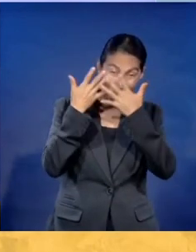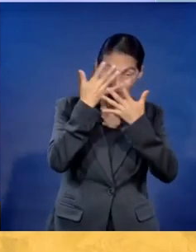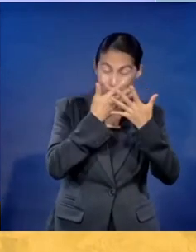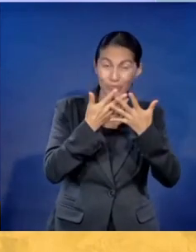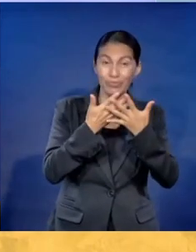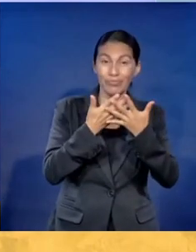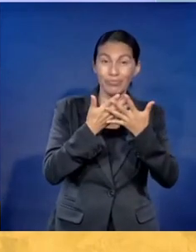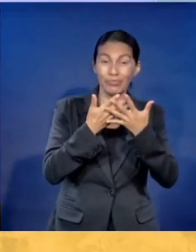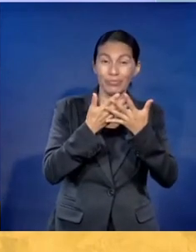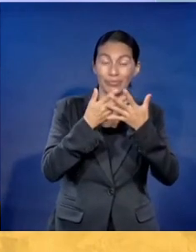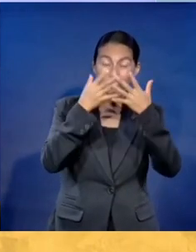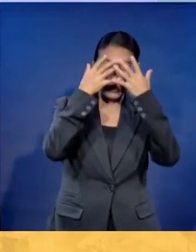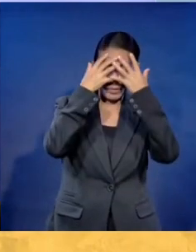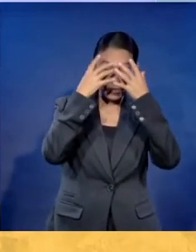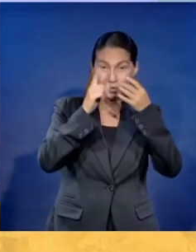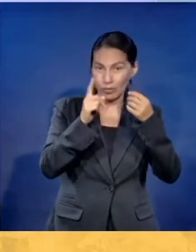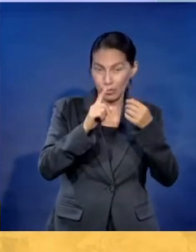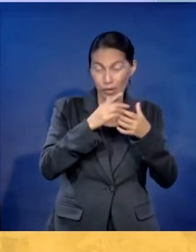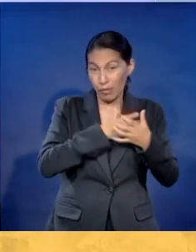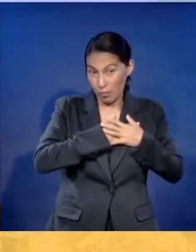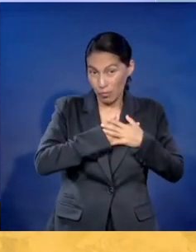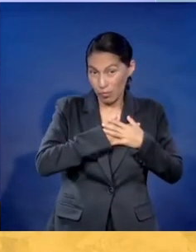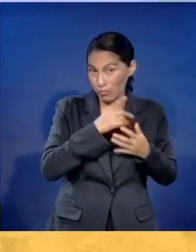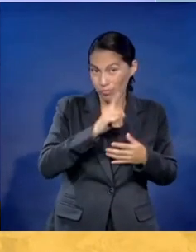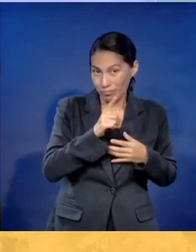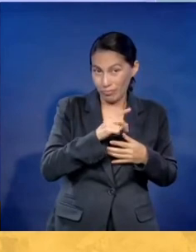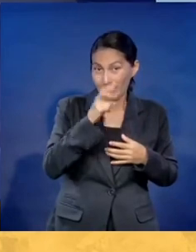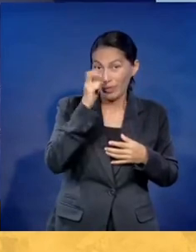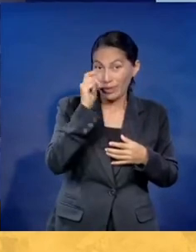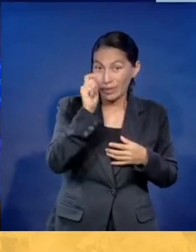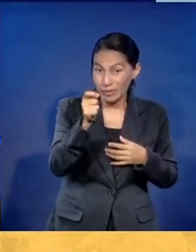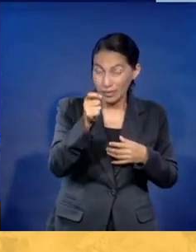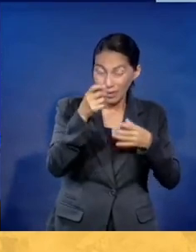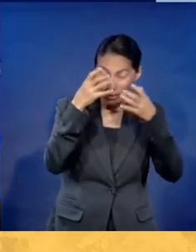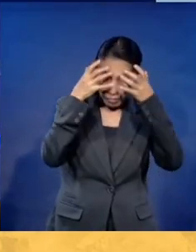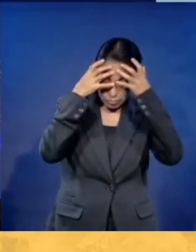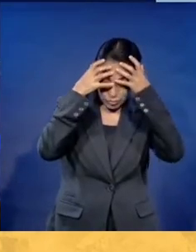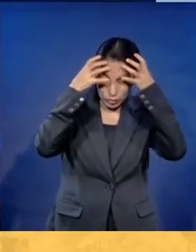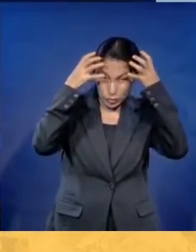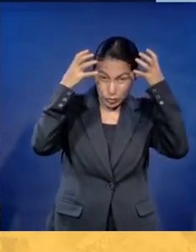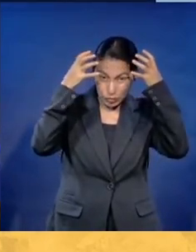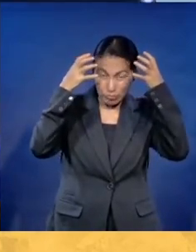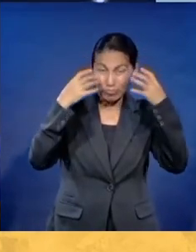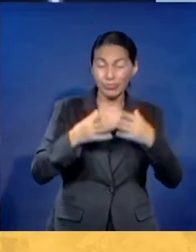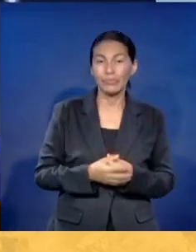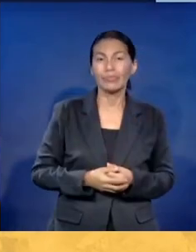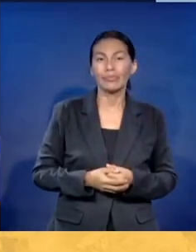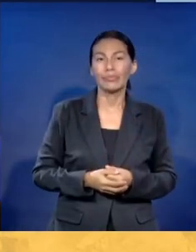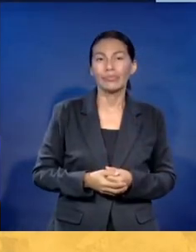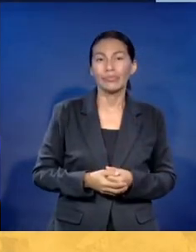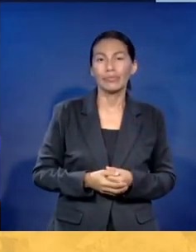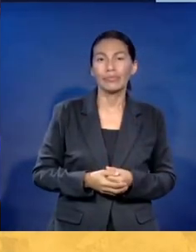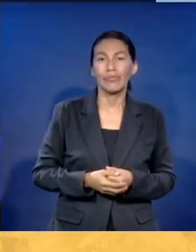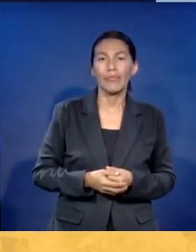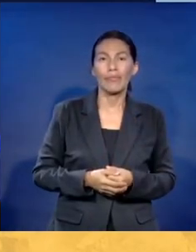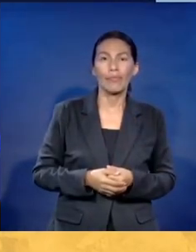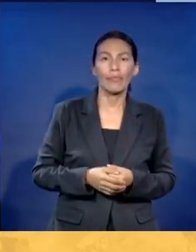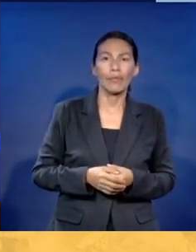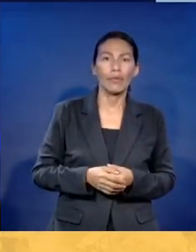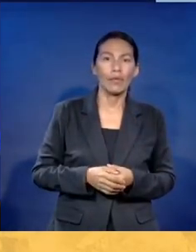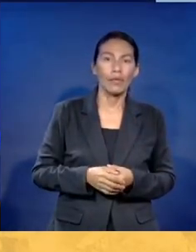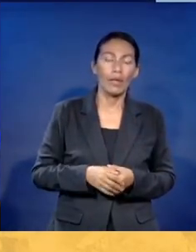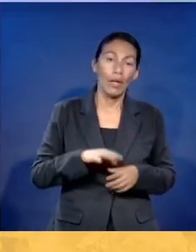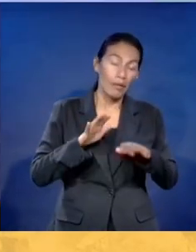cerebro y se siente bonito normalmente las parejas se casan en este proceso